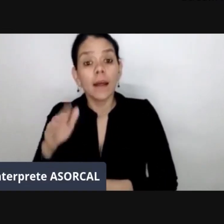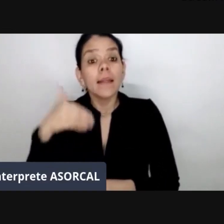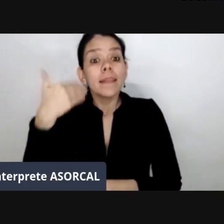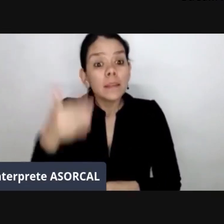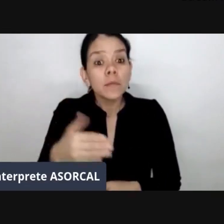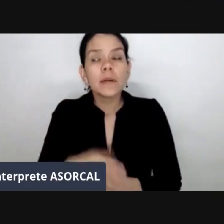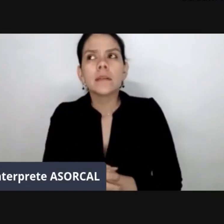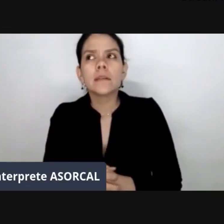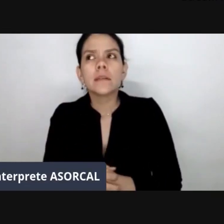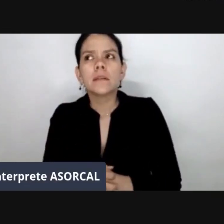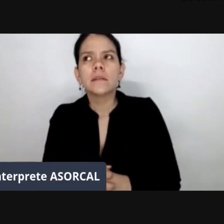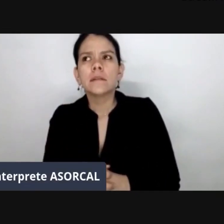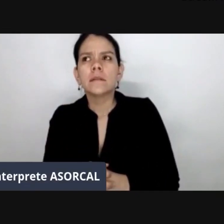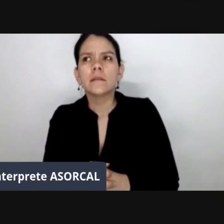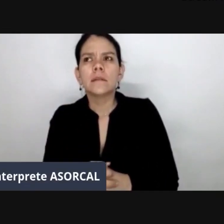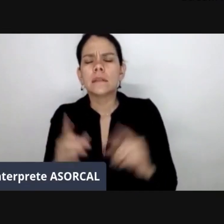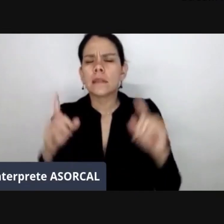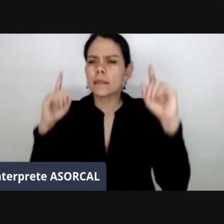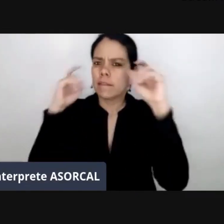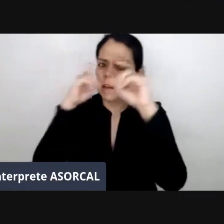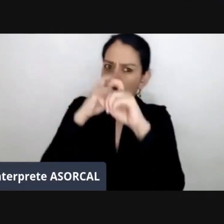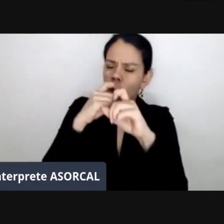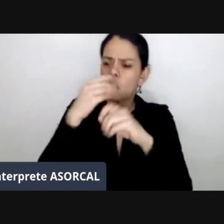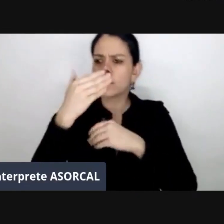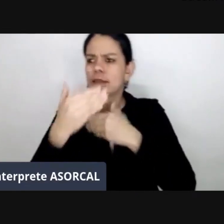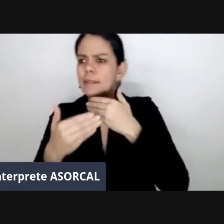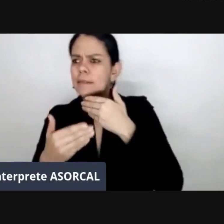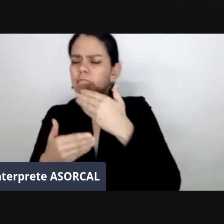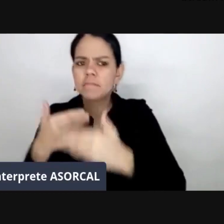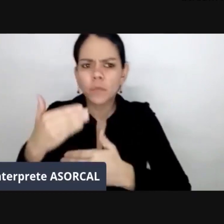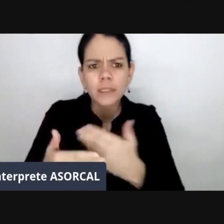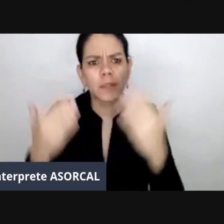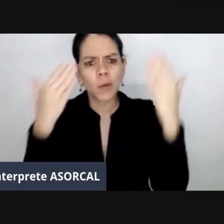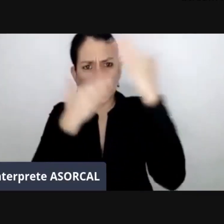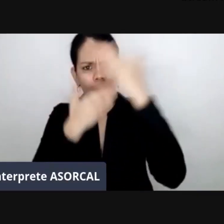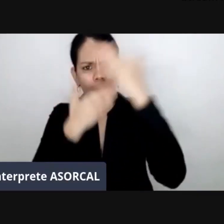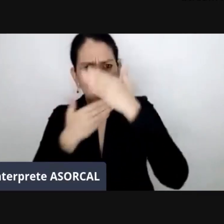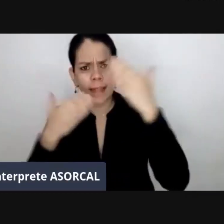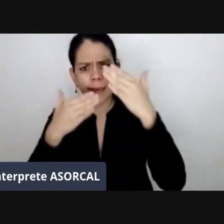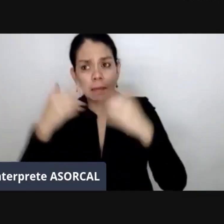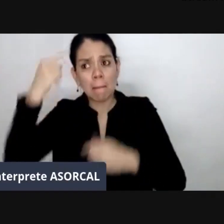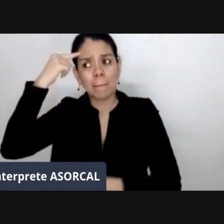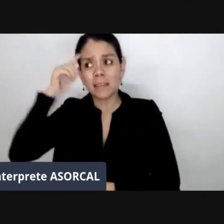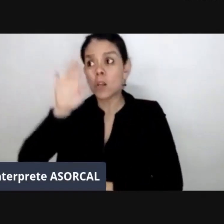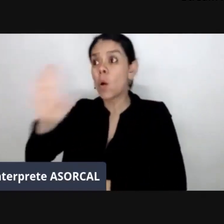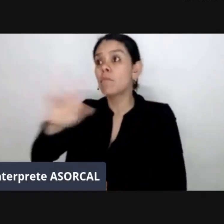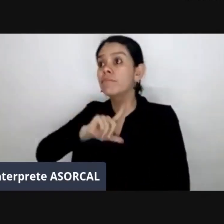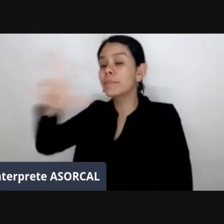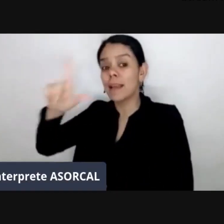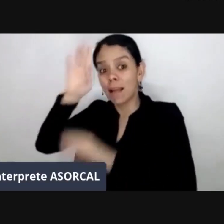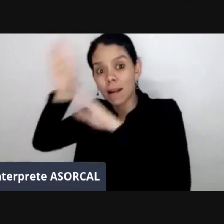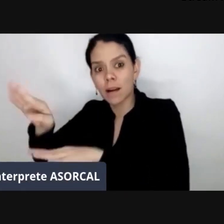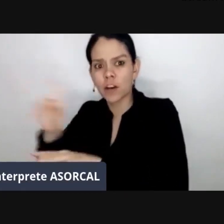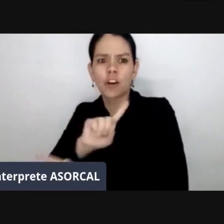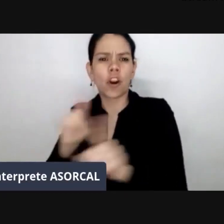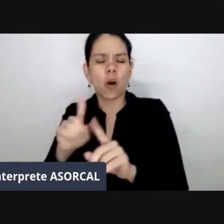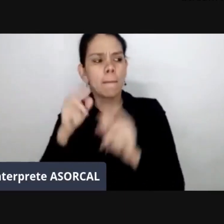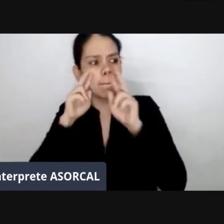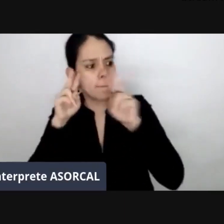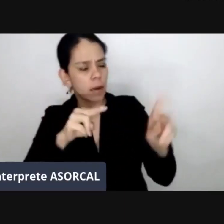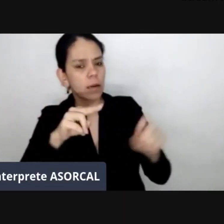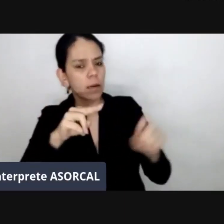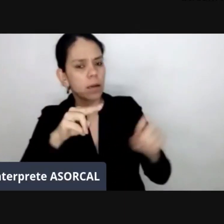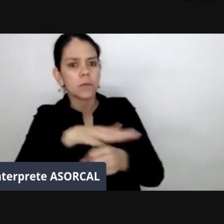sino alrededor de un problema común. Estos dos elementos, que las